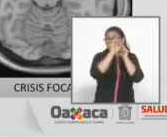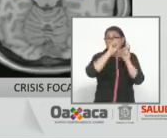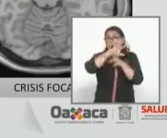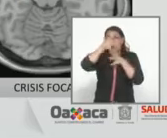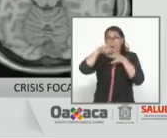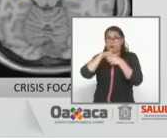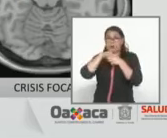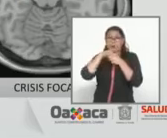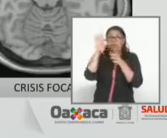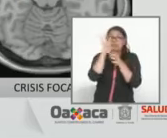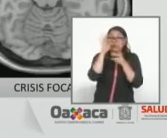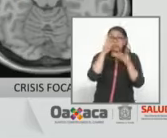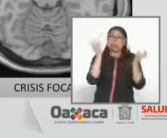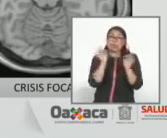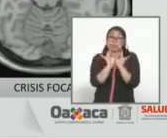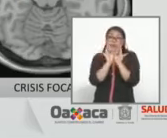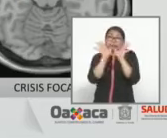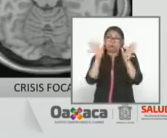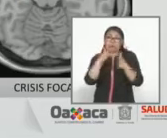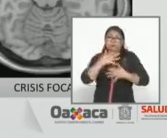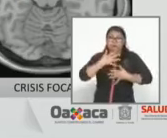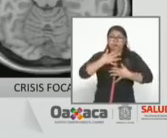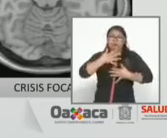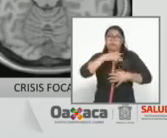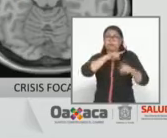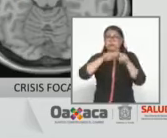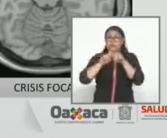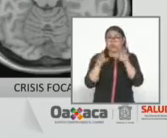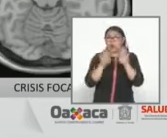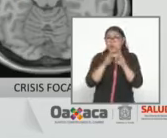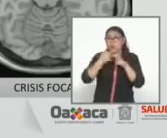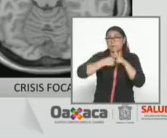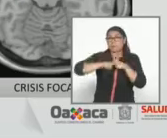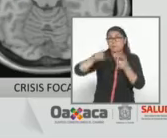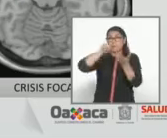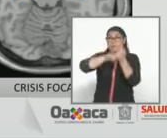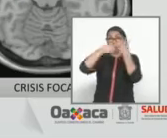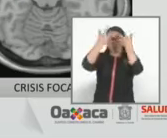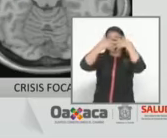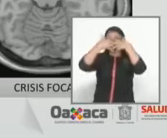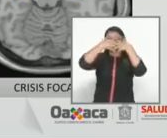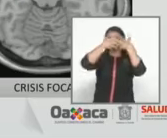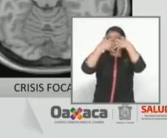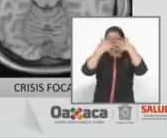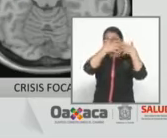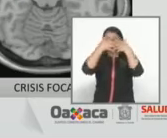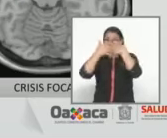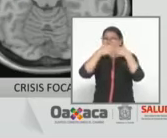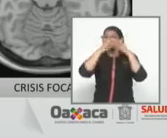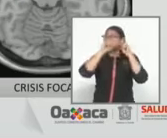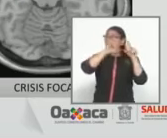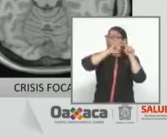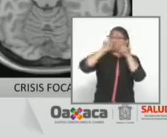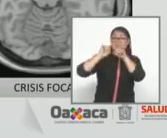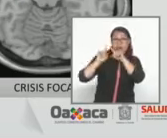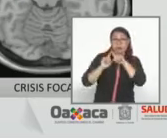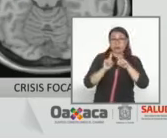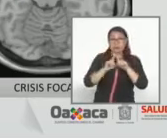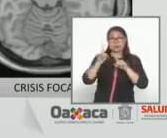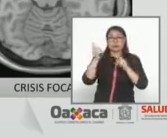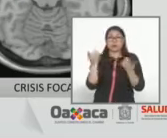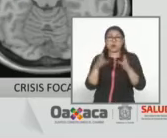crisis focales, si inician en una parte del cerebro, como se ve en la imagen, o generalizadas, si la